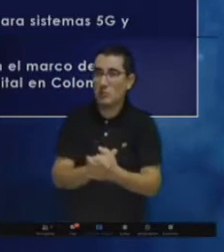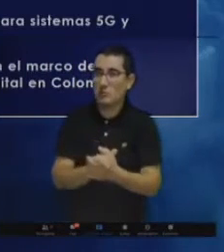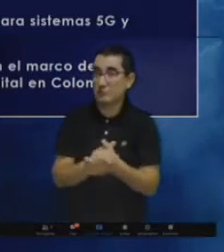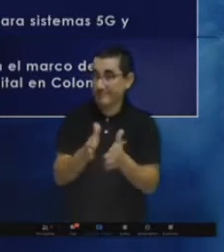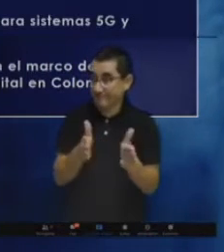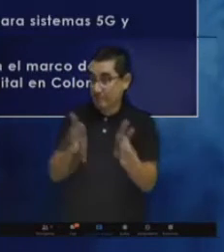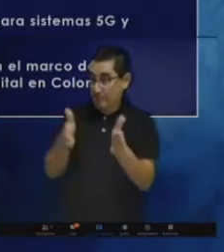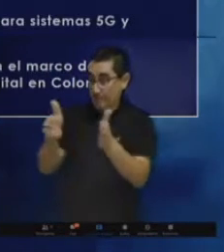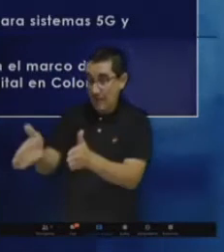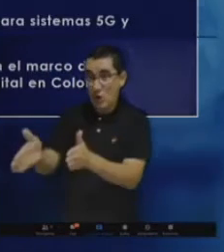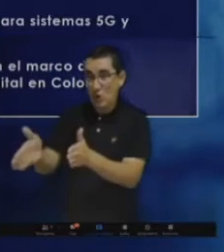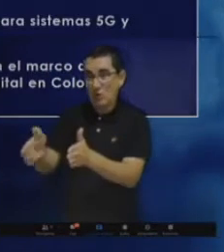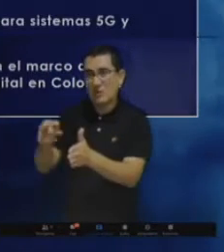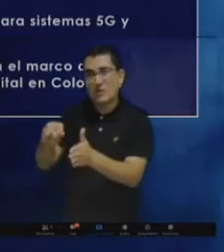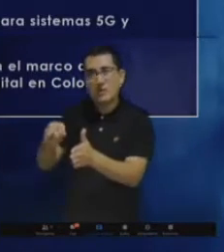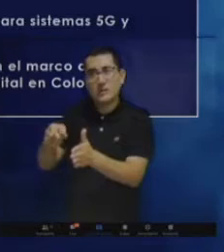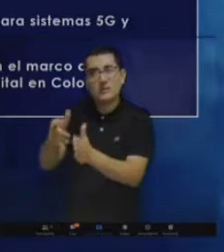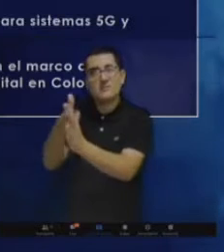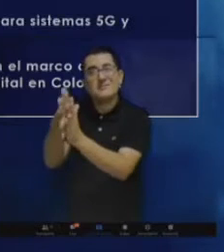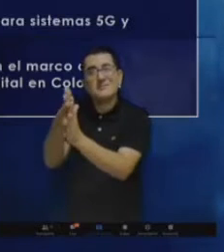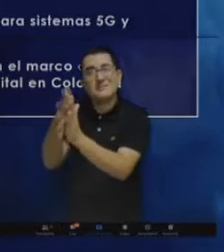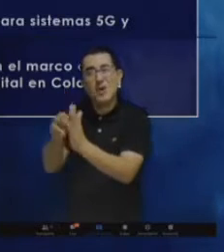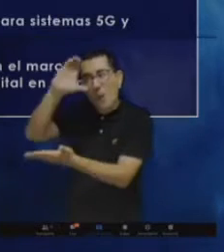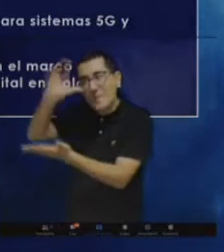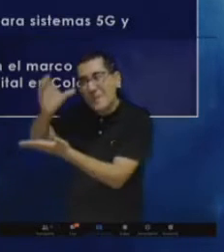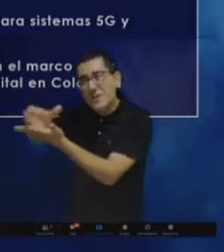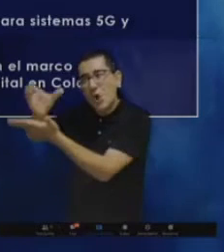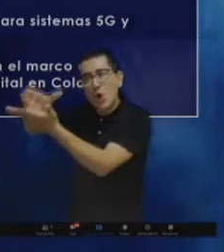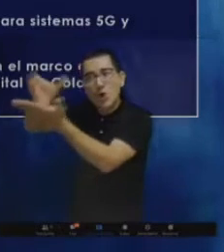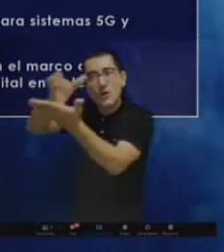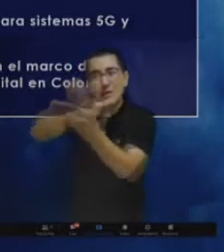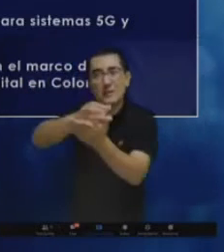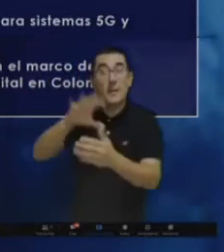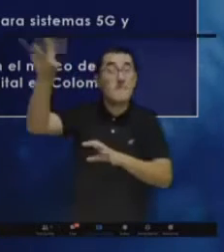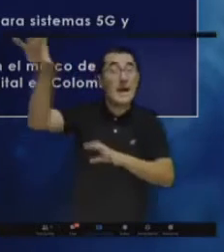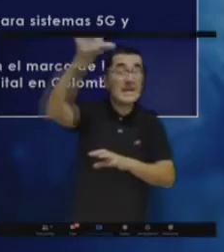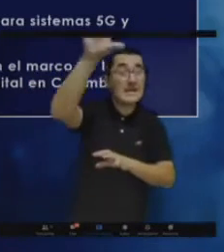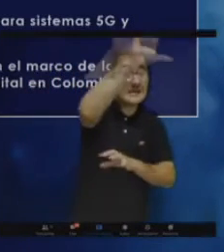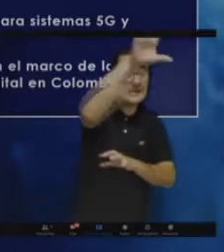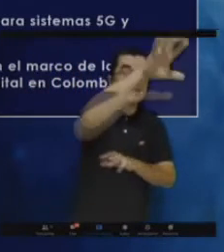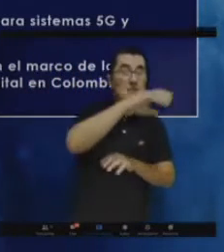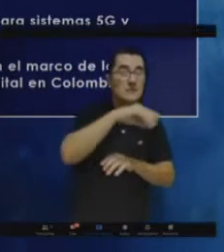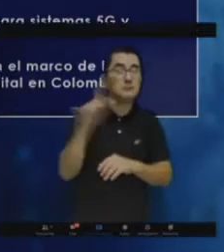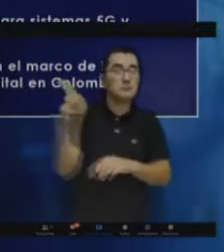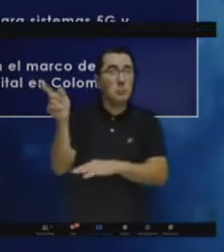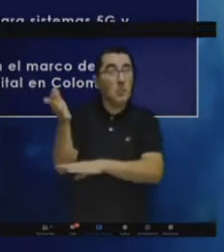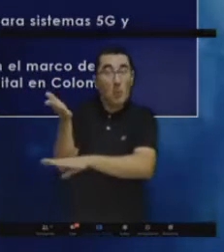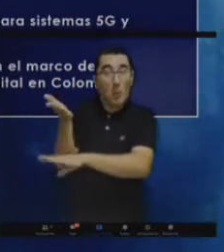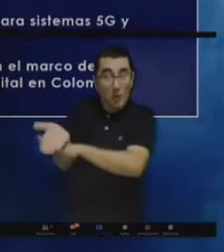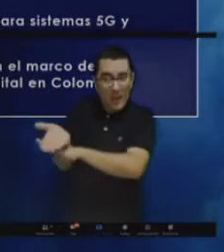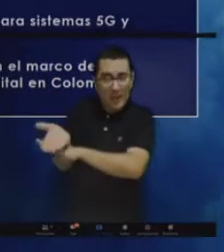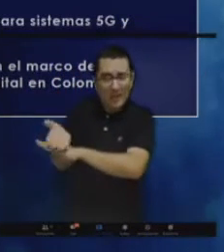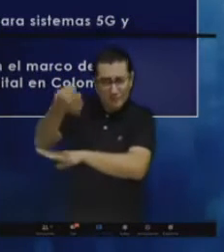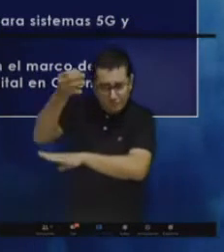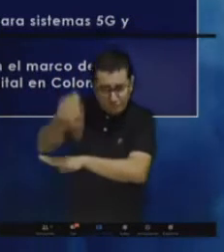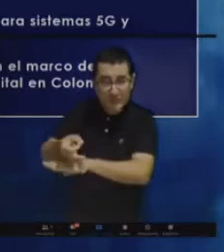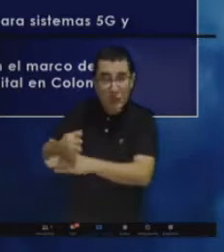de los puntos de vista preliminares donde los países, sin proponer específicamente una forma de solución expresa,